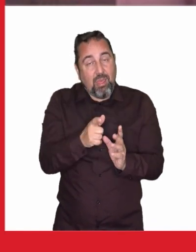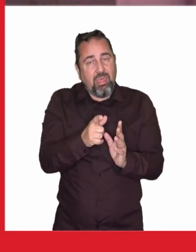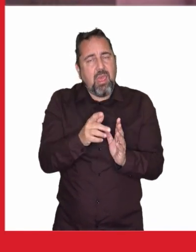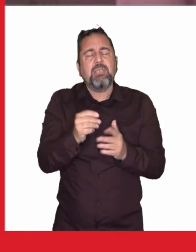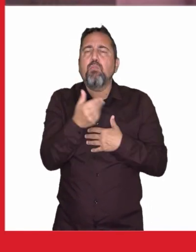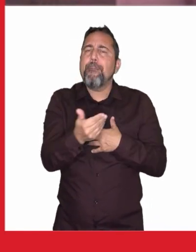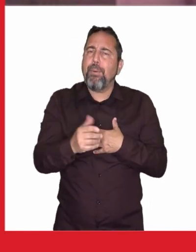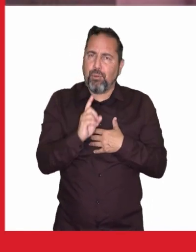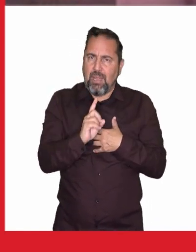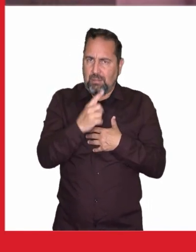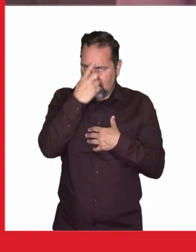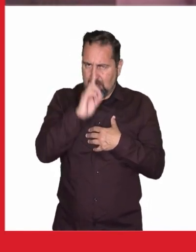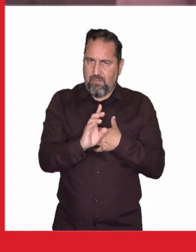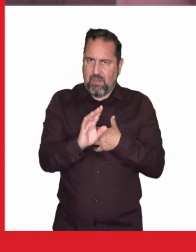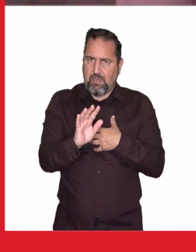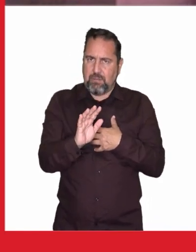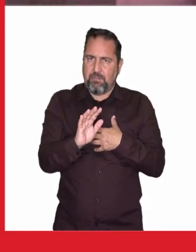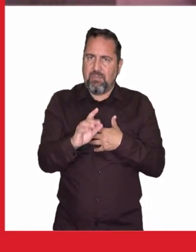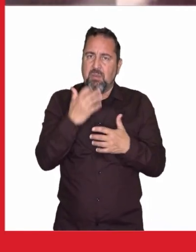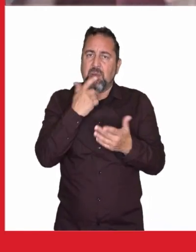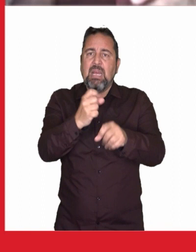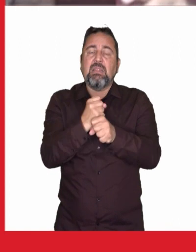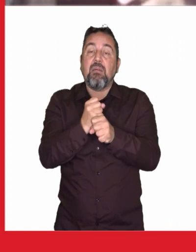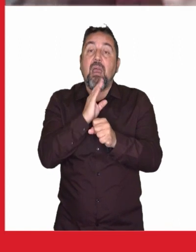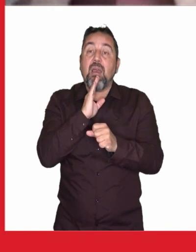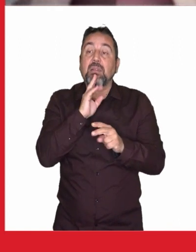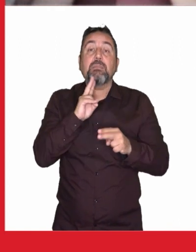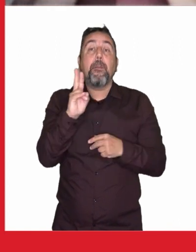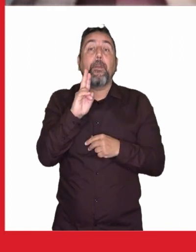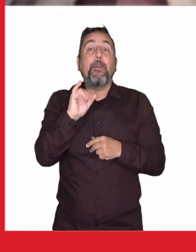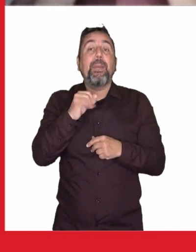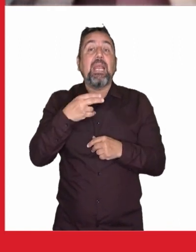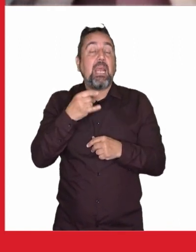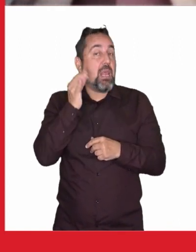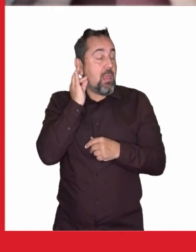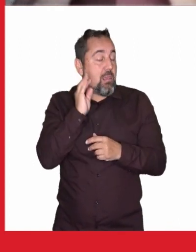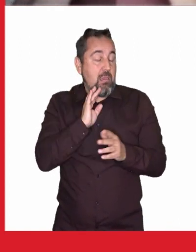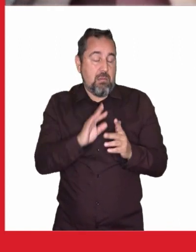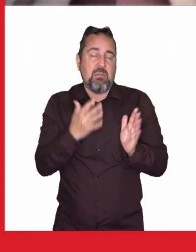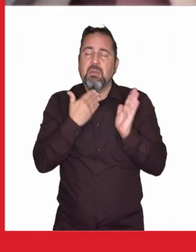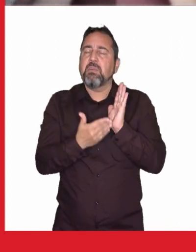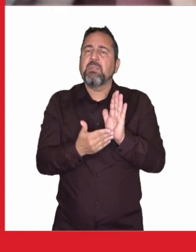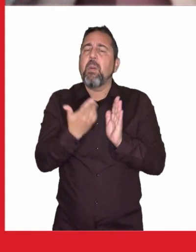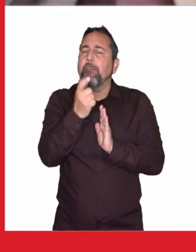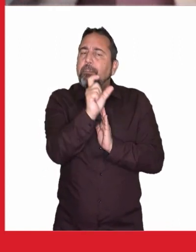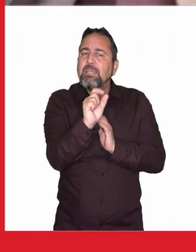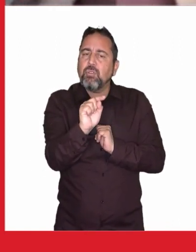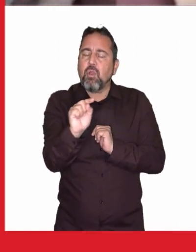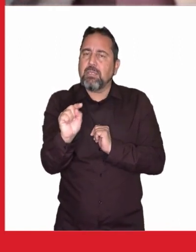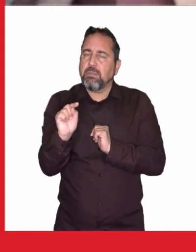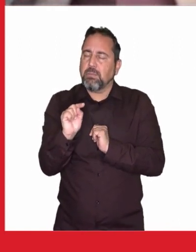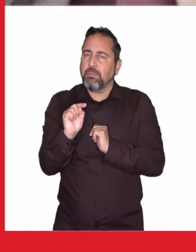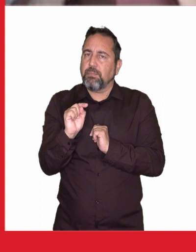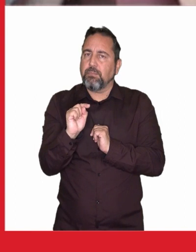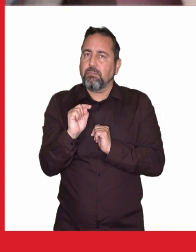en cuenta, esta frecuencia es muy importante. Por ejemplo, cuando estéis trabajando, uniéndolo con lo que planteaba Virginia,